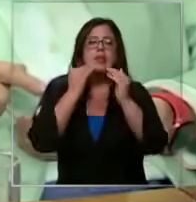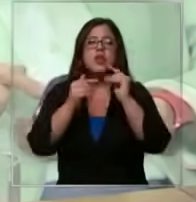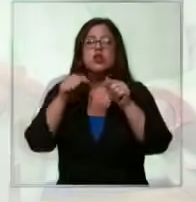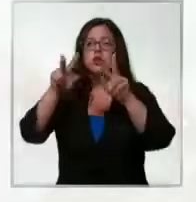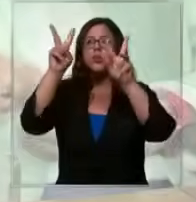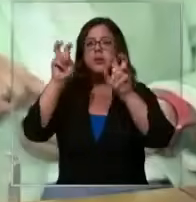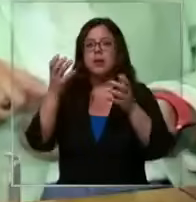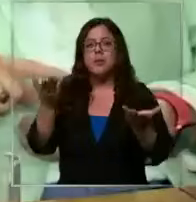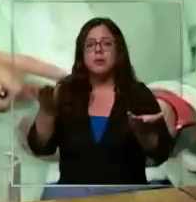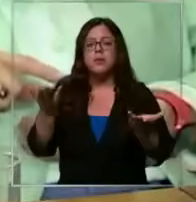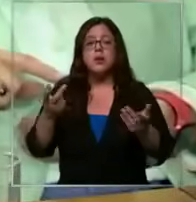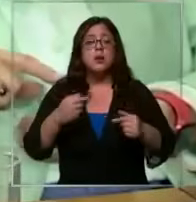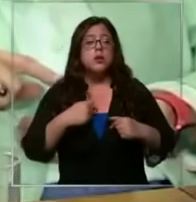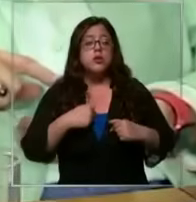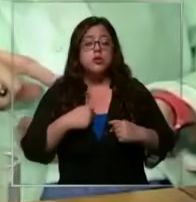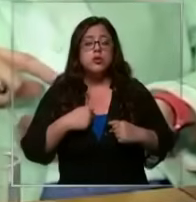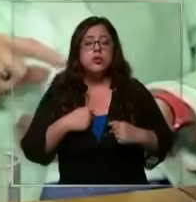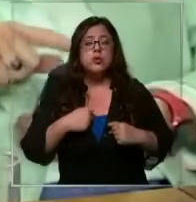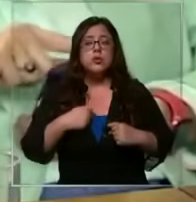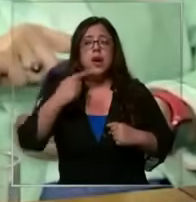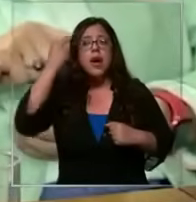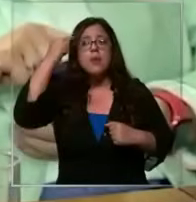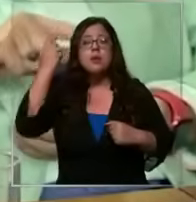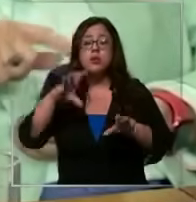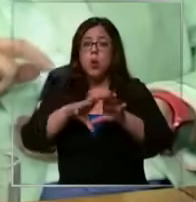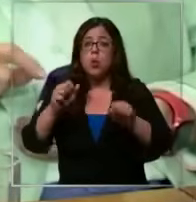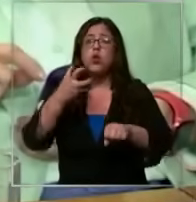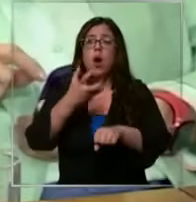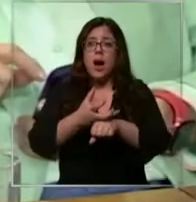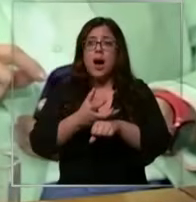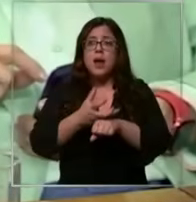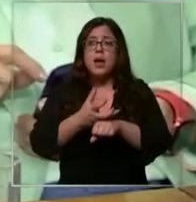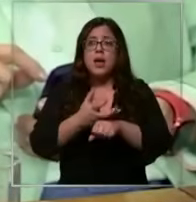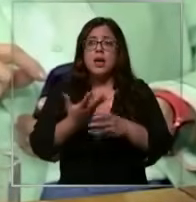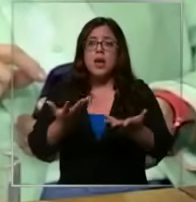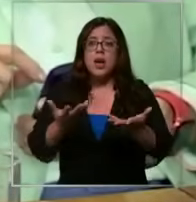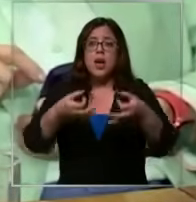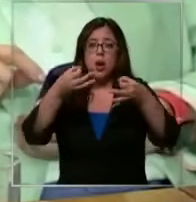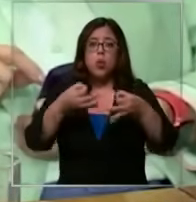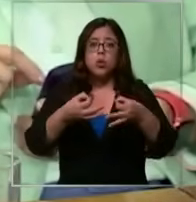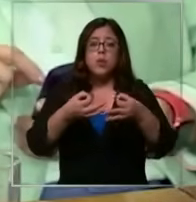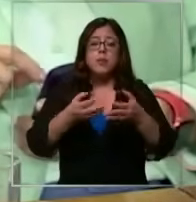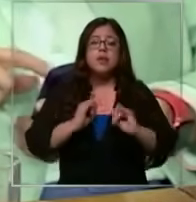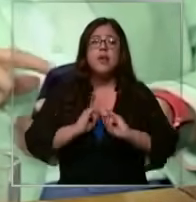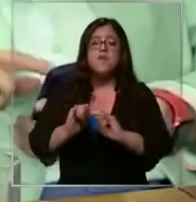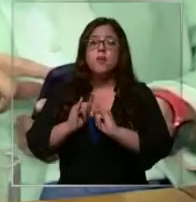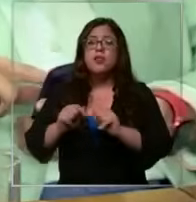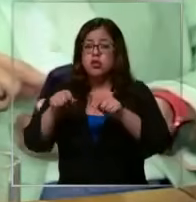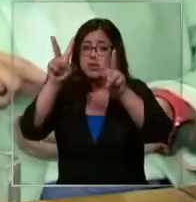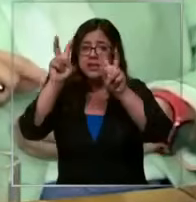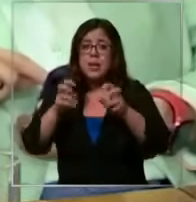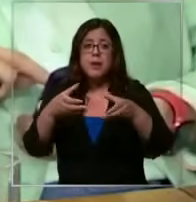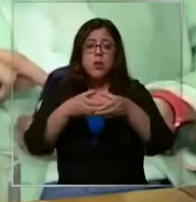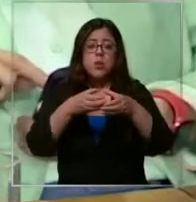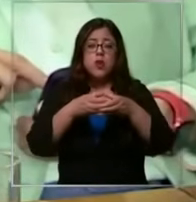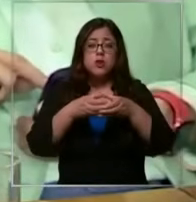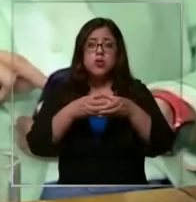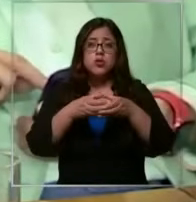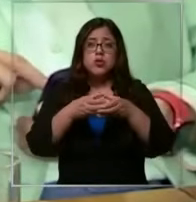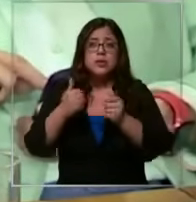tema finalmente. Yo por lo menos creo que hay acuerdo en oficiar a la Corporación de Asistencia Judicial para que informe sobre ese tema a través del